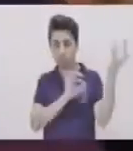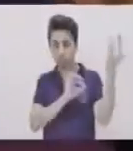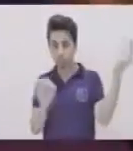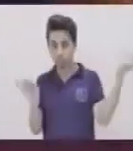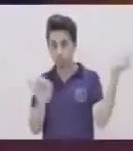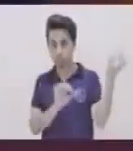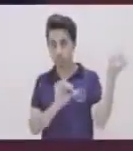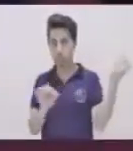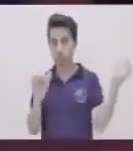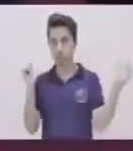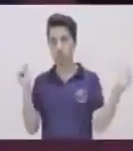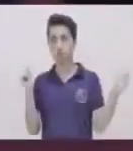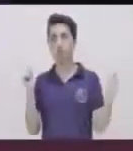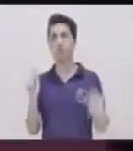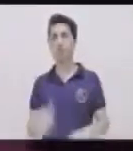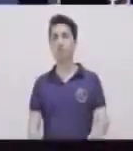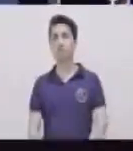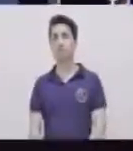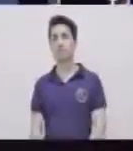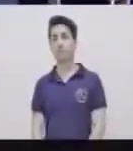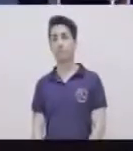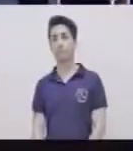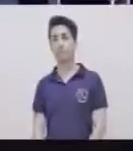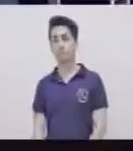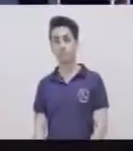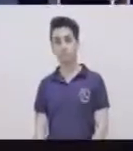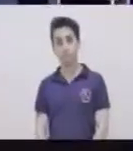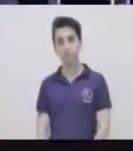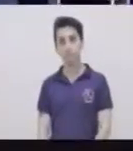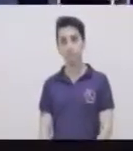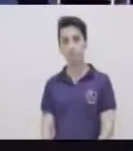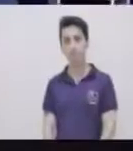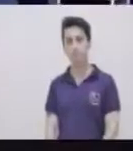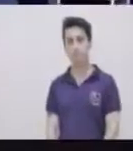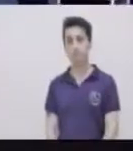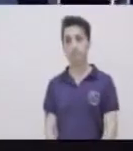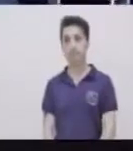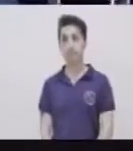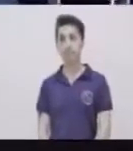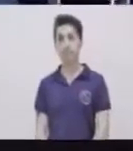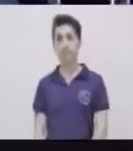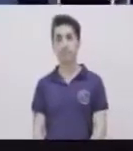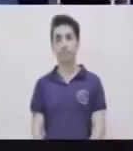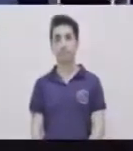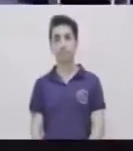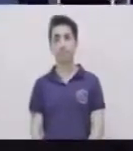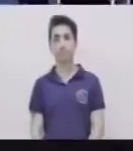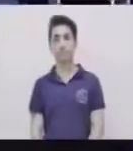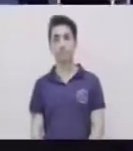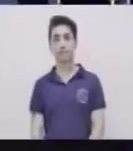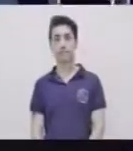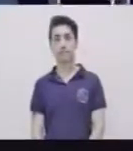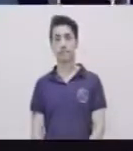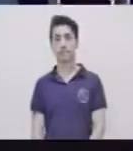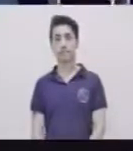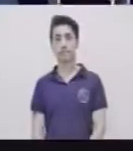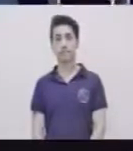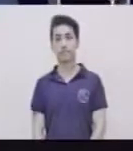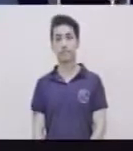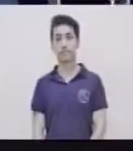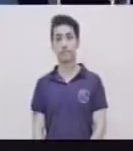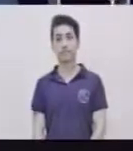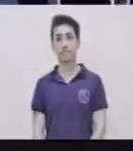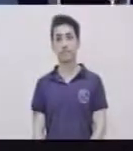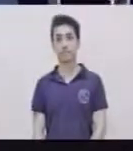mano. Y ahí quedó. Esta forma de agarrar el arco es diferente de ese arco barroco a